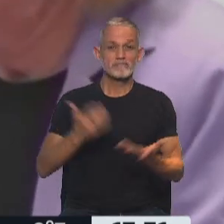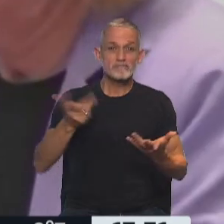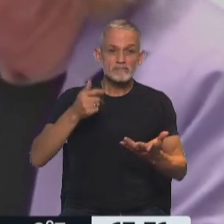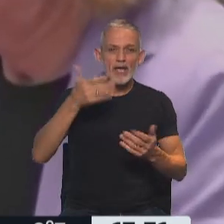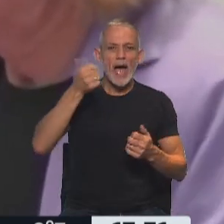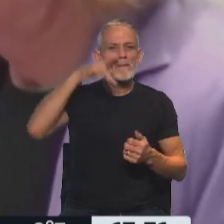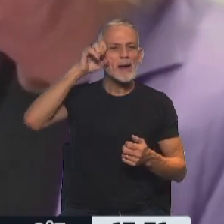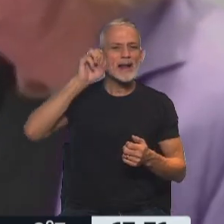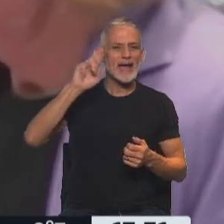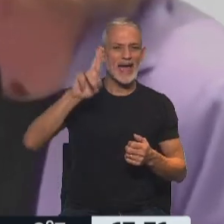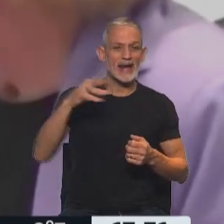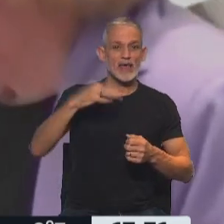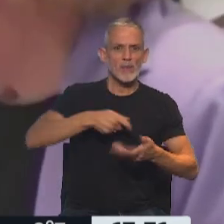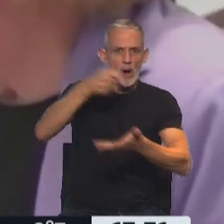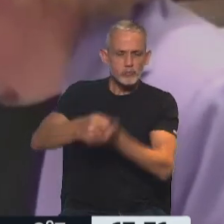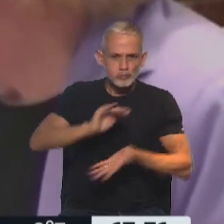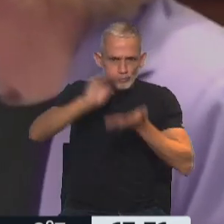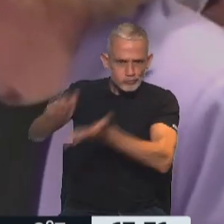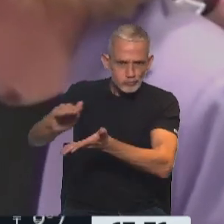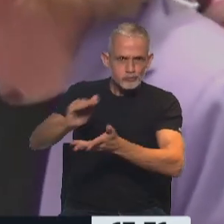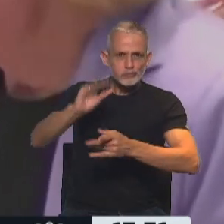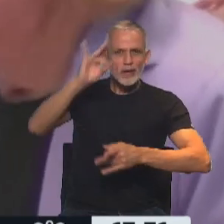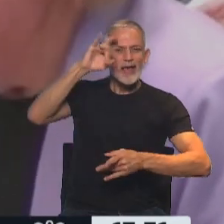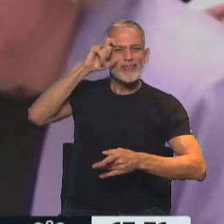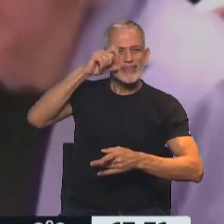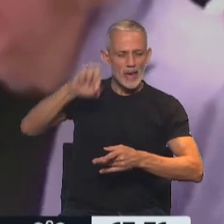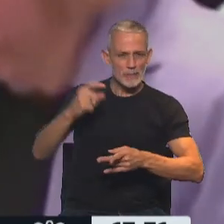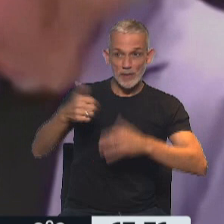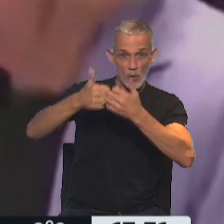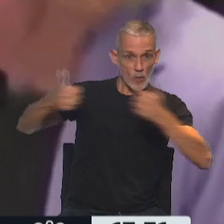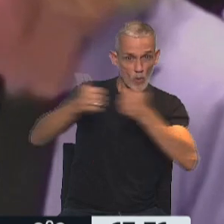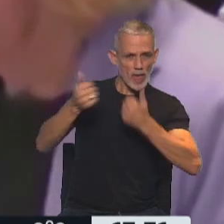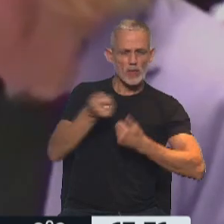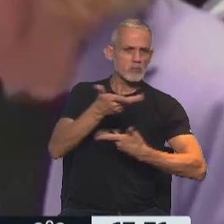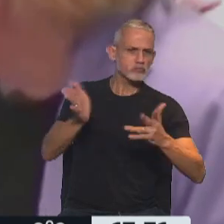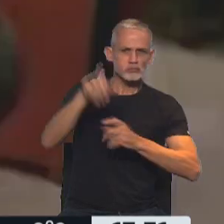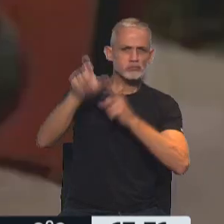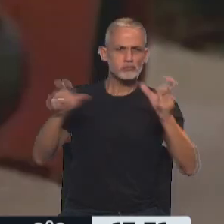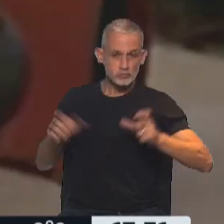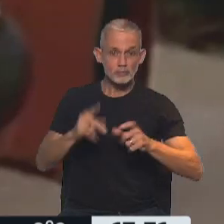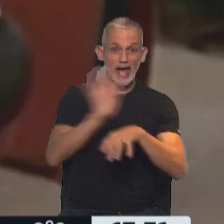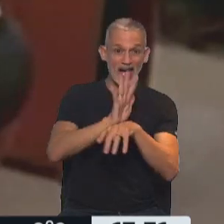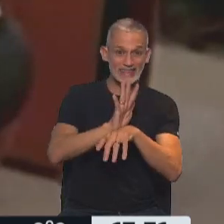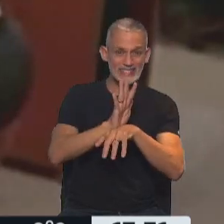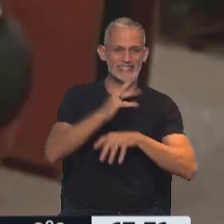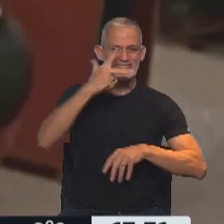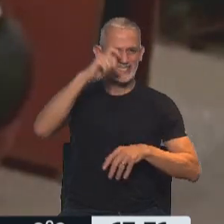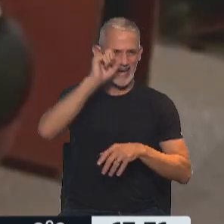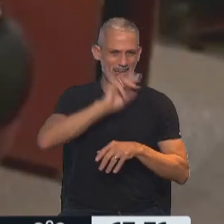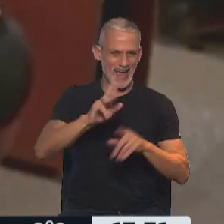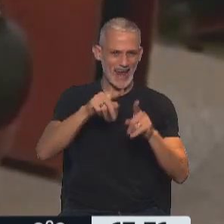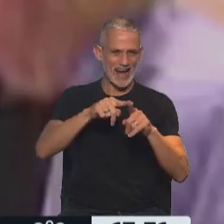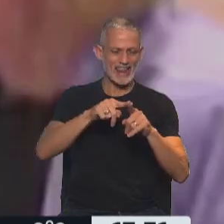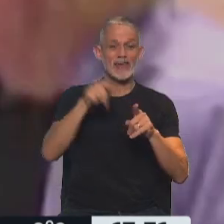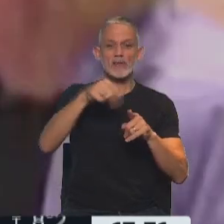Amber Heard deberá indemnizar a Johnny Depp. Un jurado popular de los Estados Unidos dictaminó que la actriz Amber Heard difamó a su